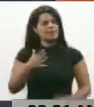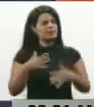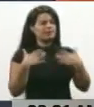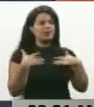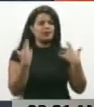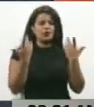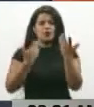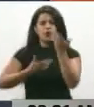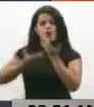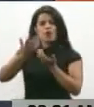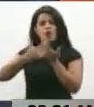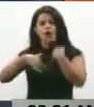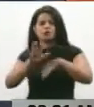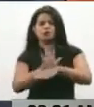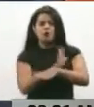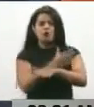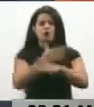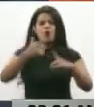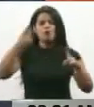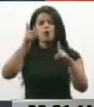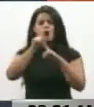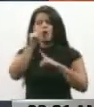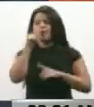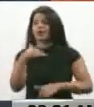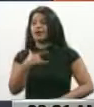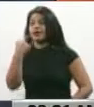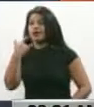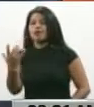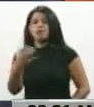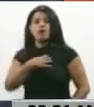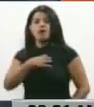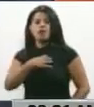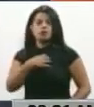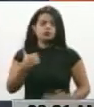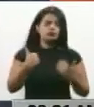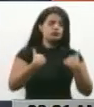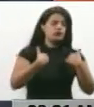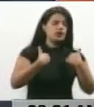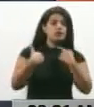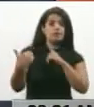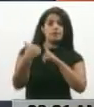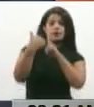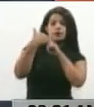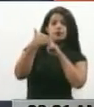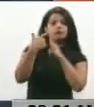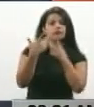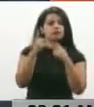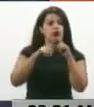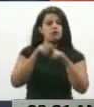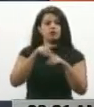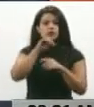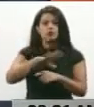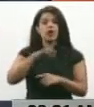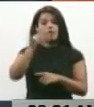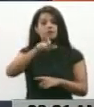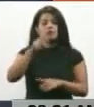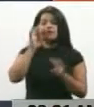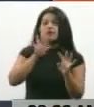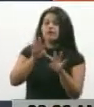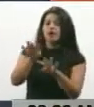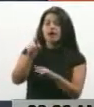Federico desenamorado, enamorado, sufridor, perseguido, y eso es lo que el público va a ver